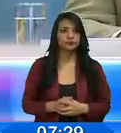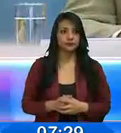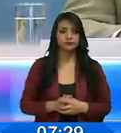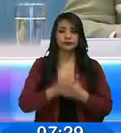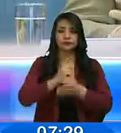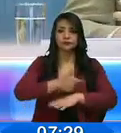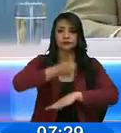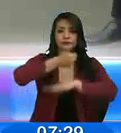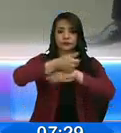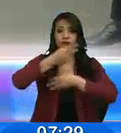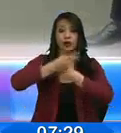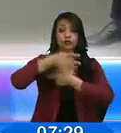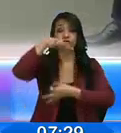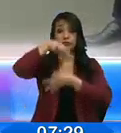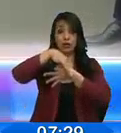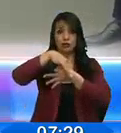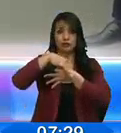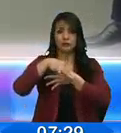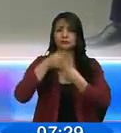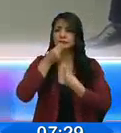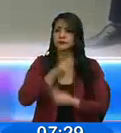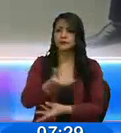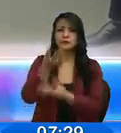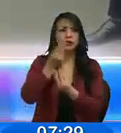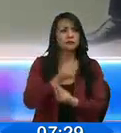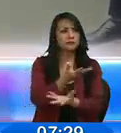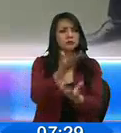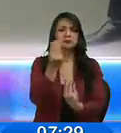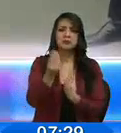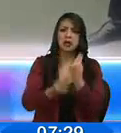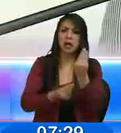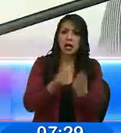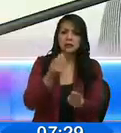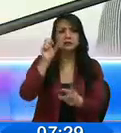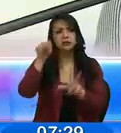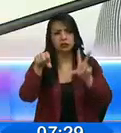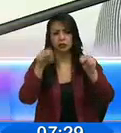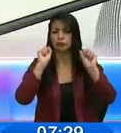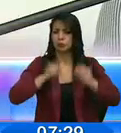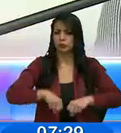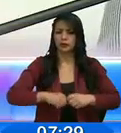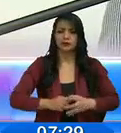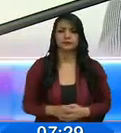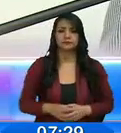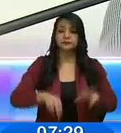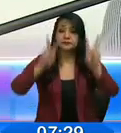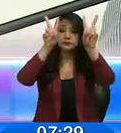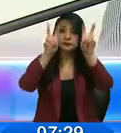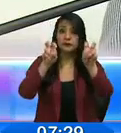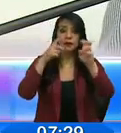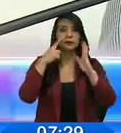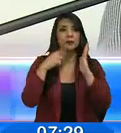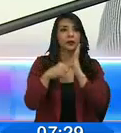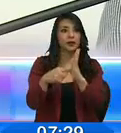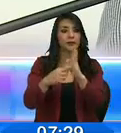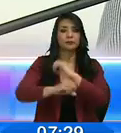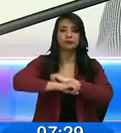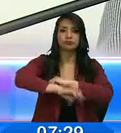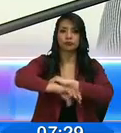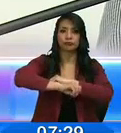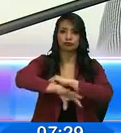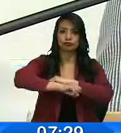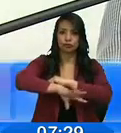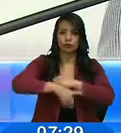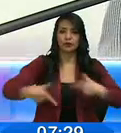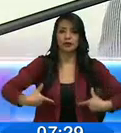electoral se pretende que todos conozcan qué se puede hacer y qué no. Abordaremos temas como, por ejemplo, la promoción y límite